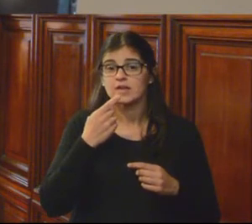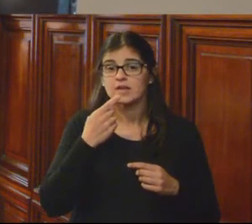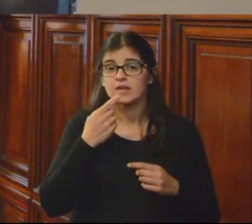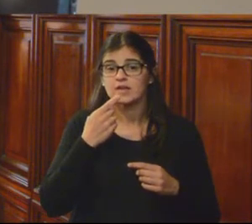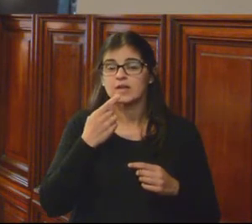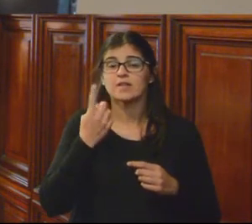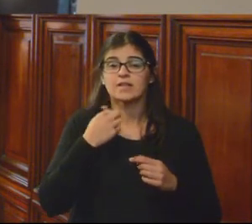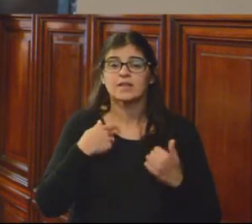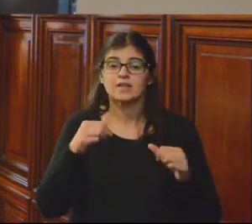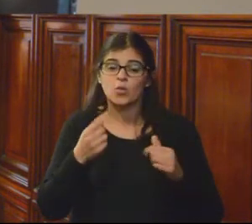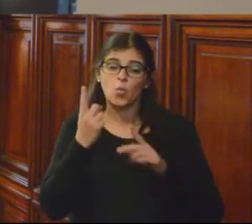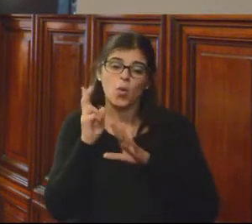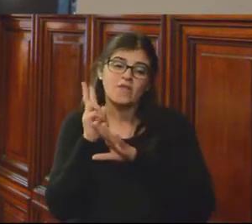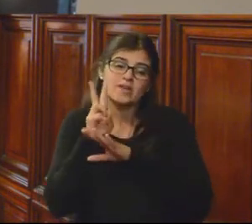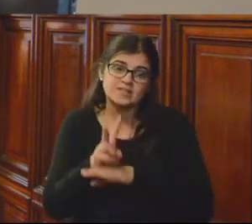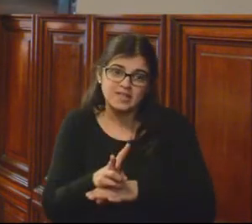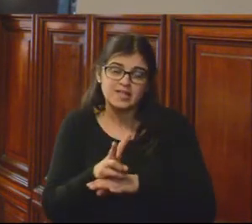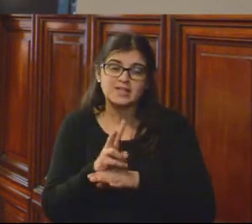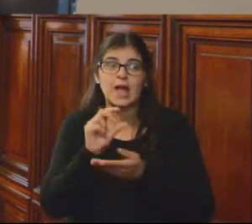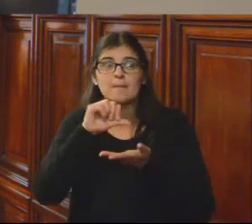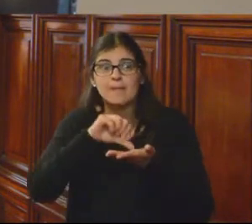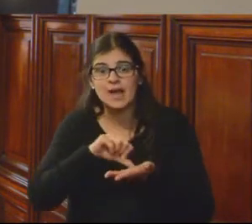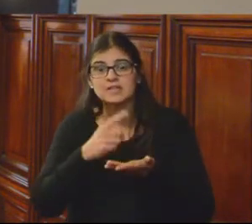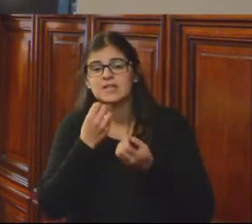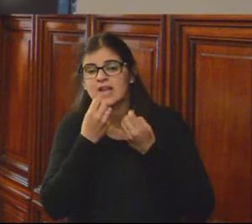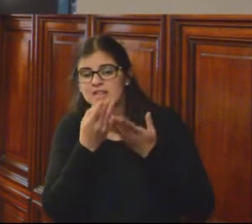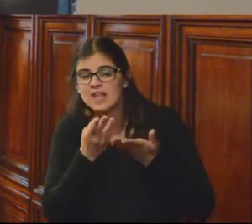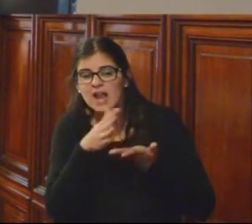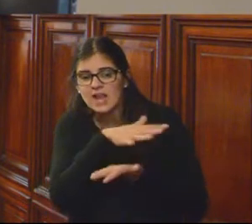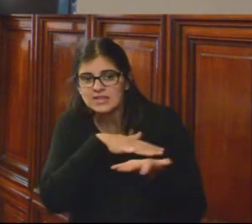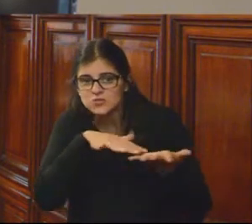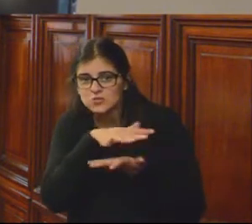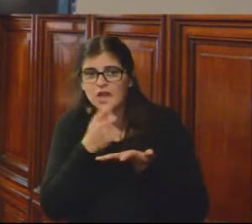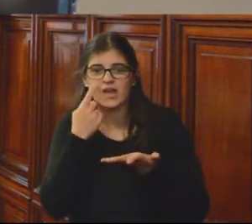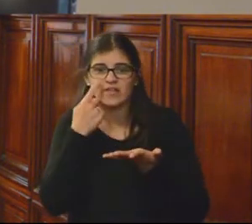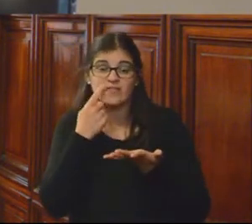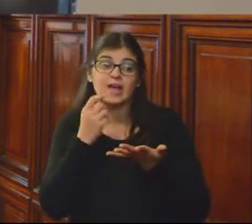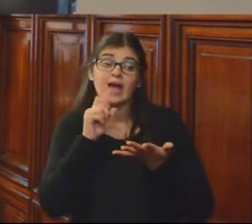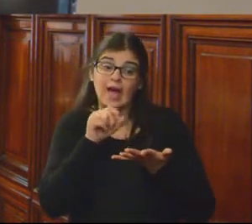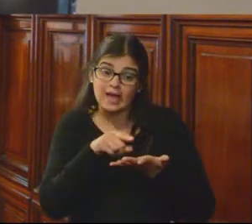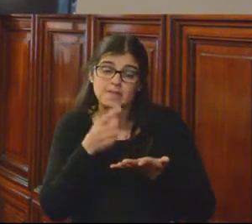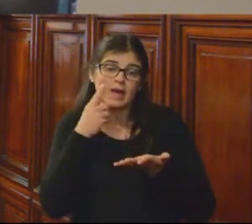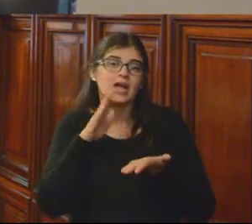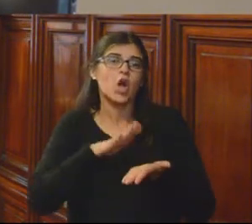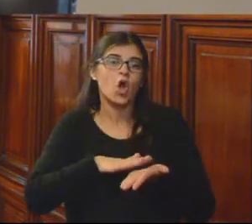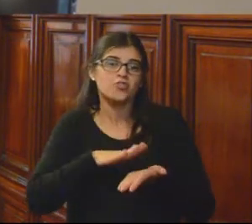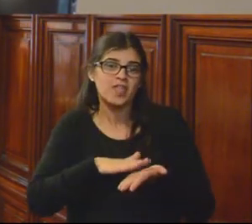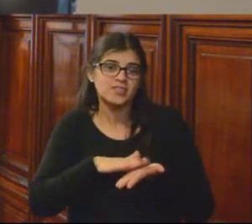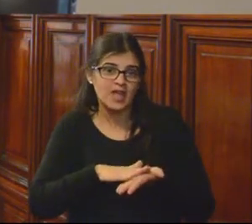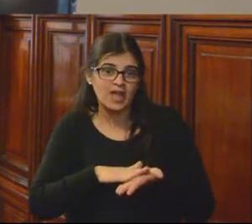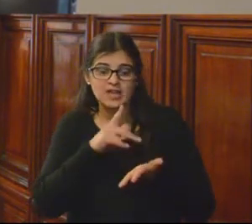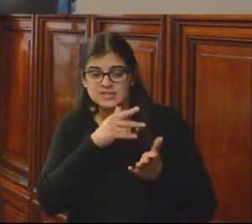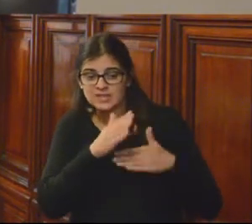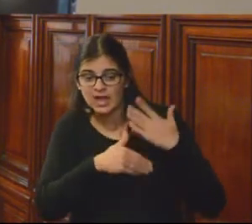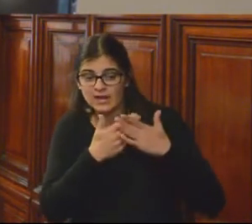de efectuar una visita al país para ver estas condiciones y en este caso para constatar ese avance